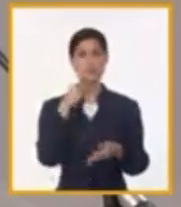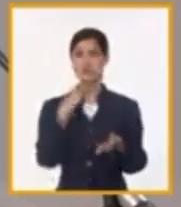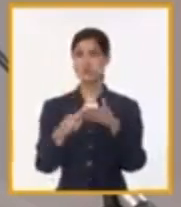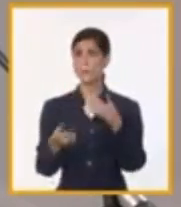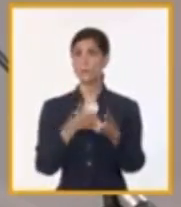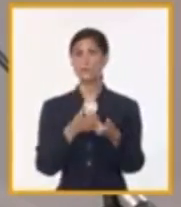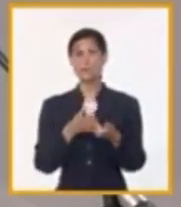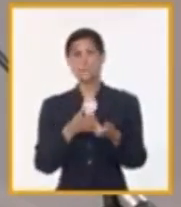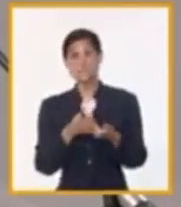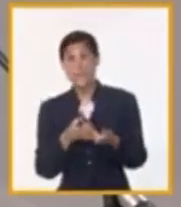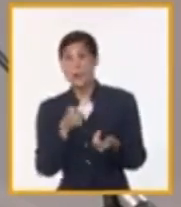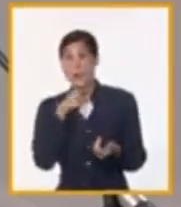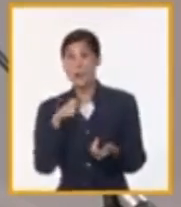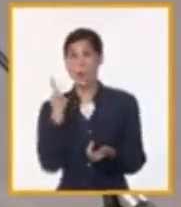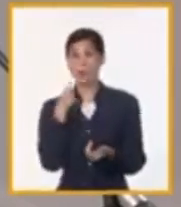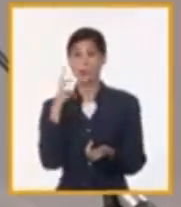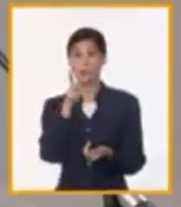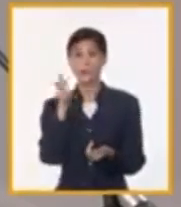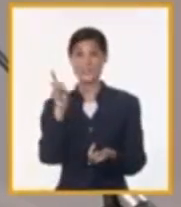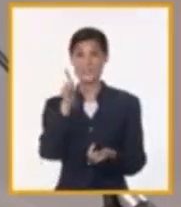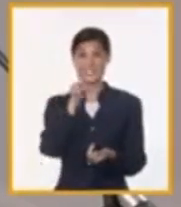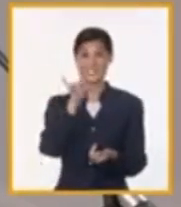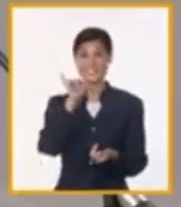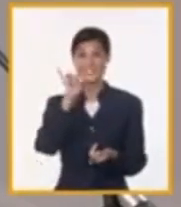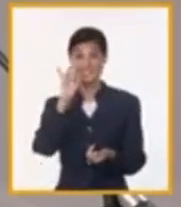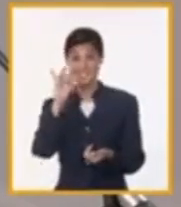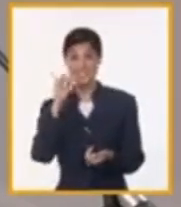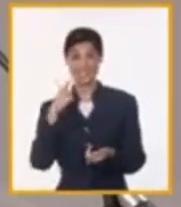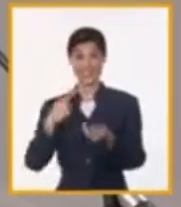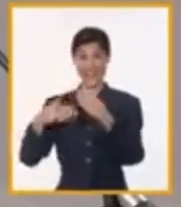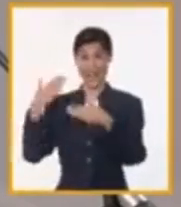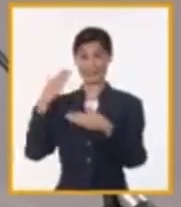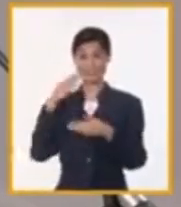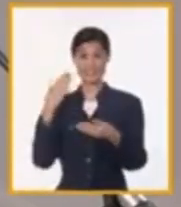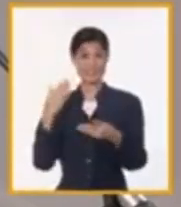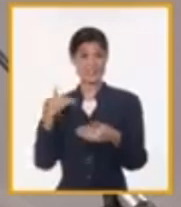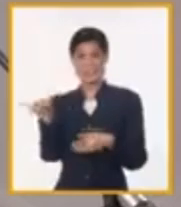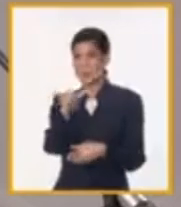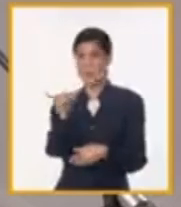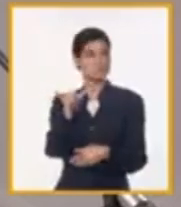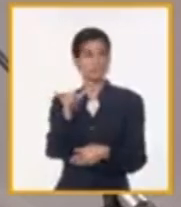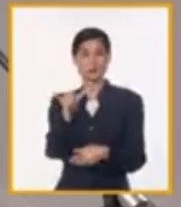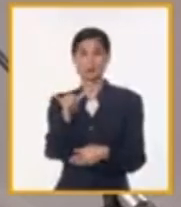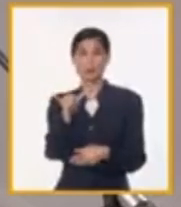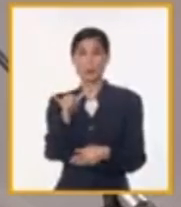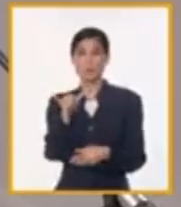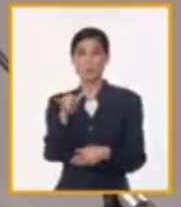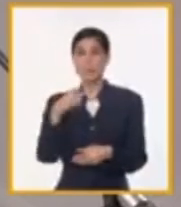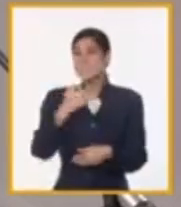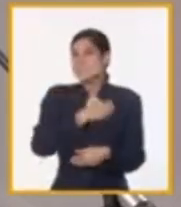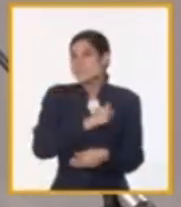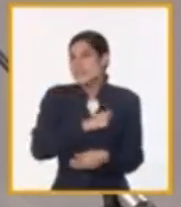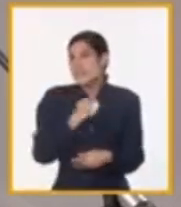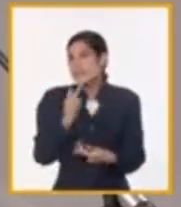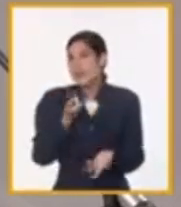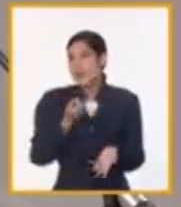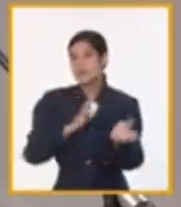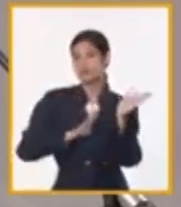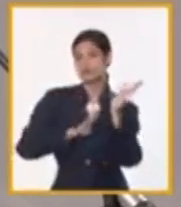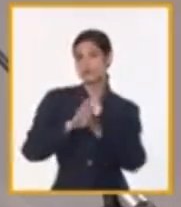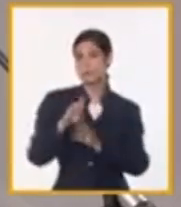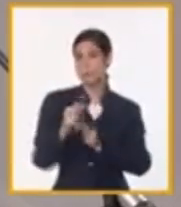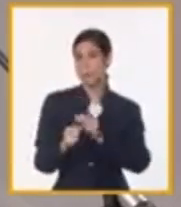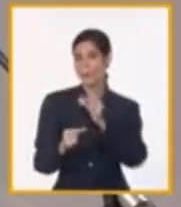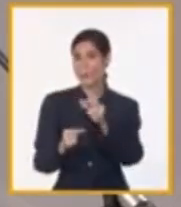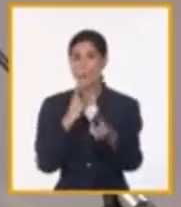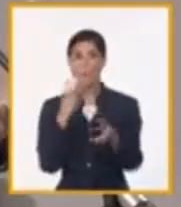porque reconocemos que independientemente de todo el país ha mejorado económicamente y hay una estabilidad de paz y